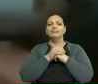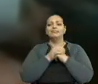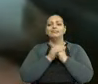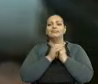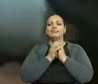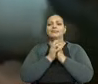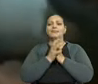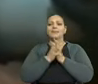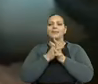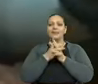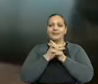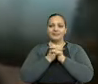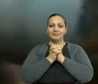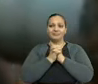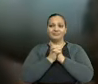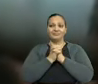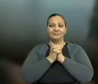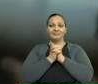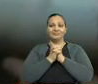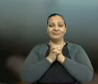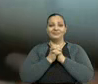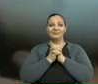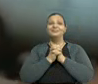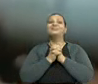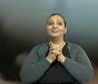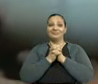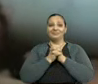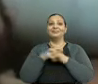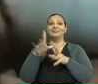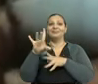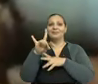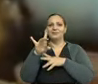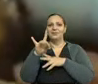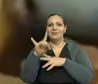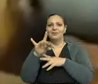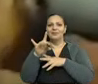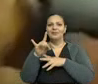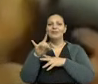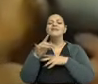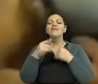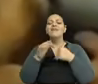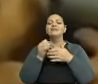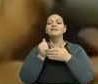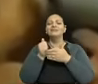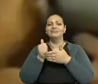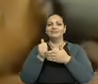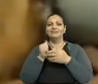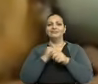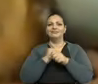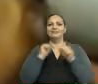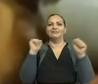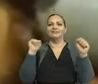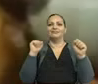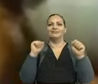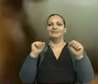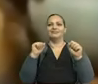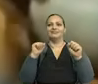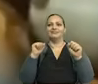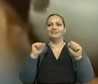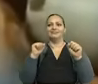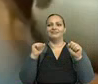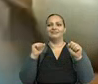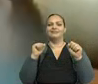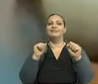muy bonita ya no volverá a meter la cabecita en cualquier lugar. Ya no. Así aprendieron algunos hombres ya no meterse en cualquier lugar, miren. ¿Cómo